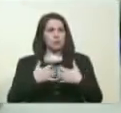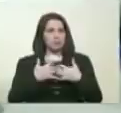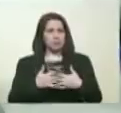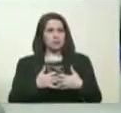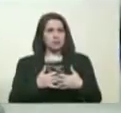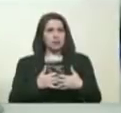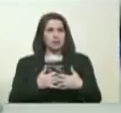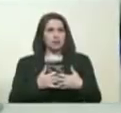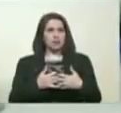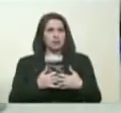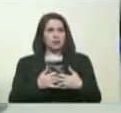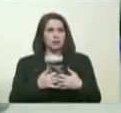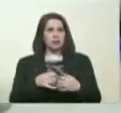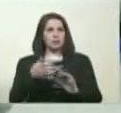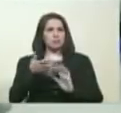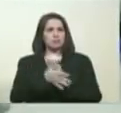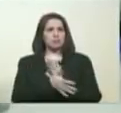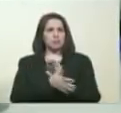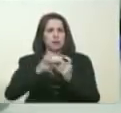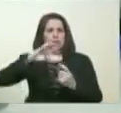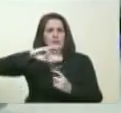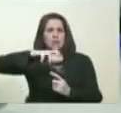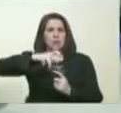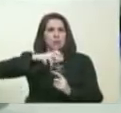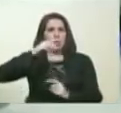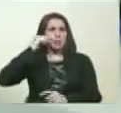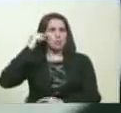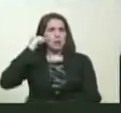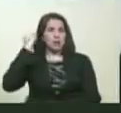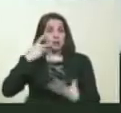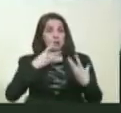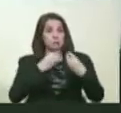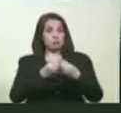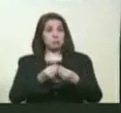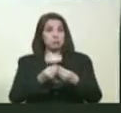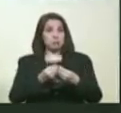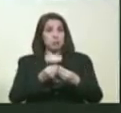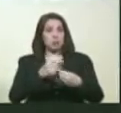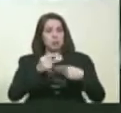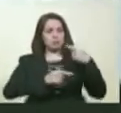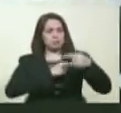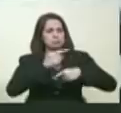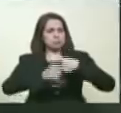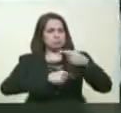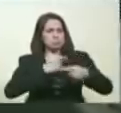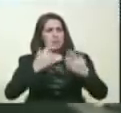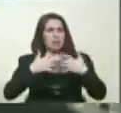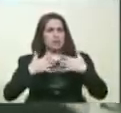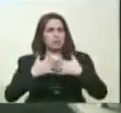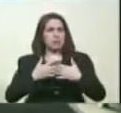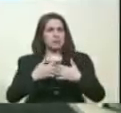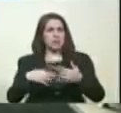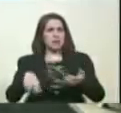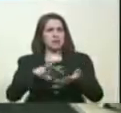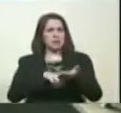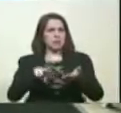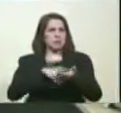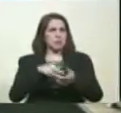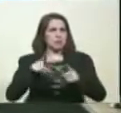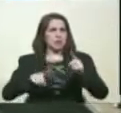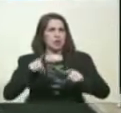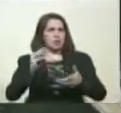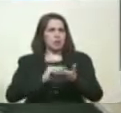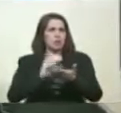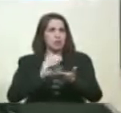Amarilla, que es uno de los sectores o de unas empresas que nos ha acompañado durante varias ediciones de Expo Venezuela, motor